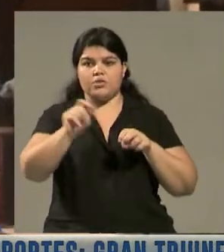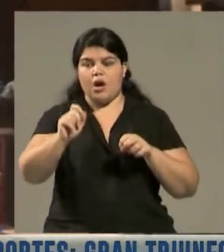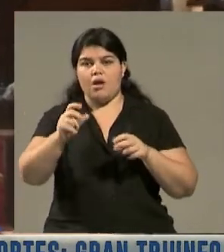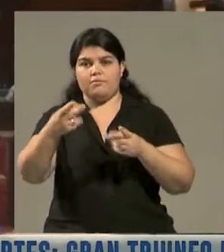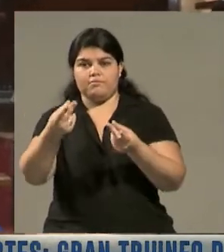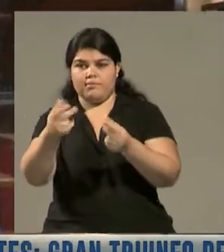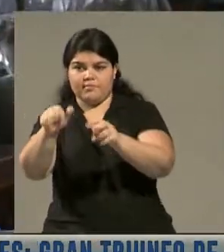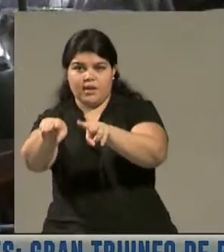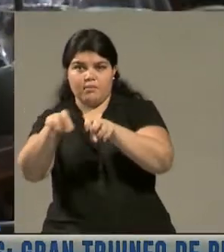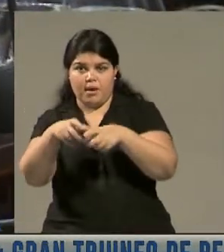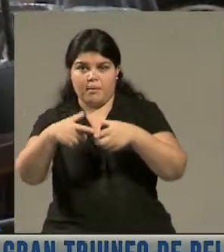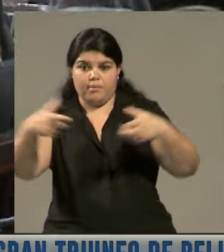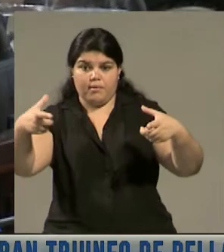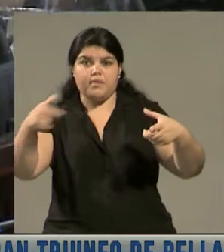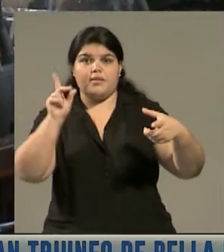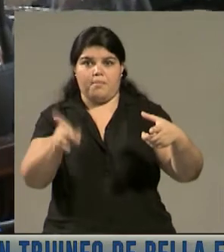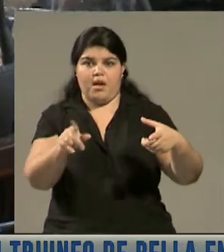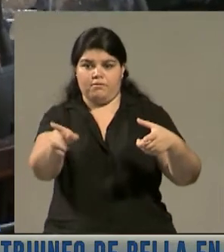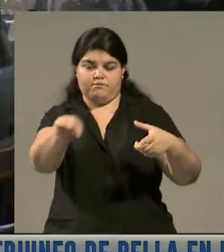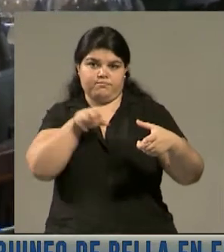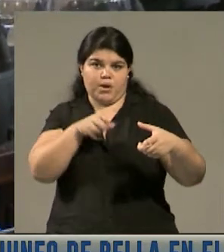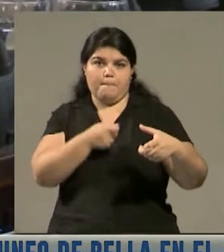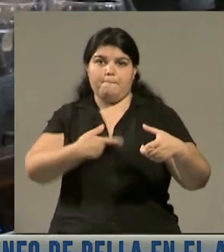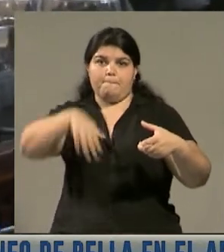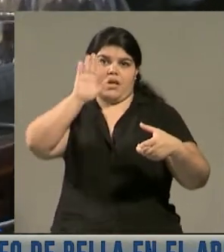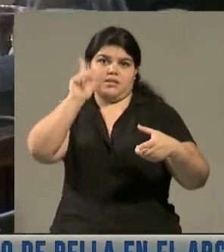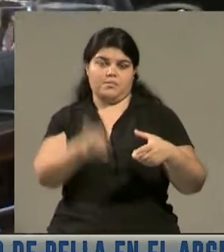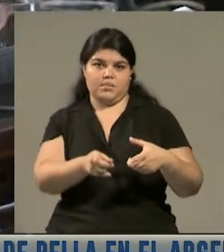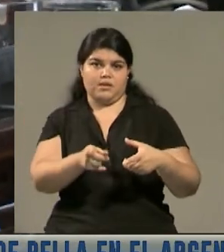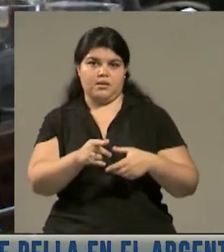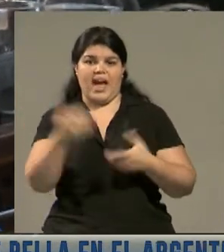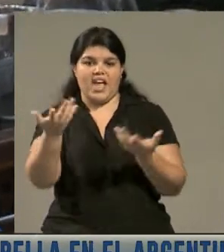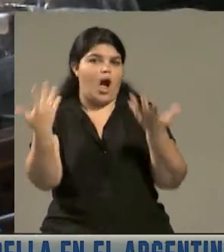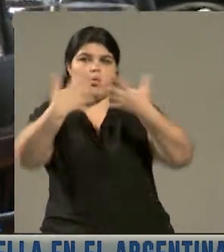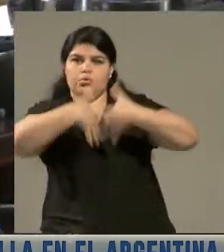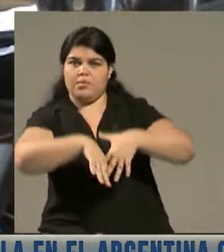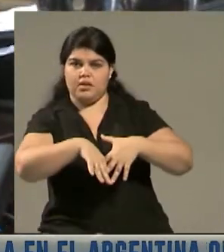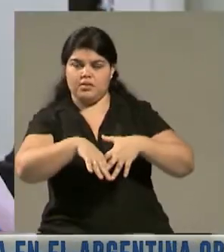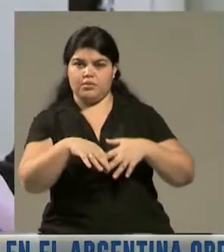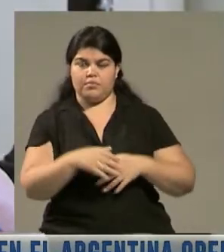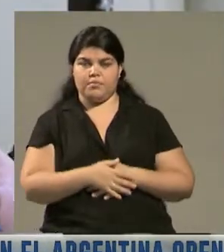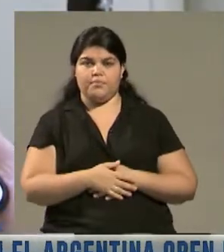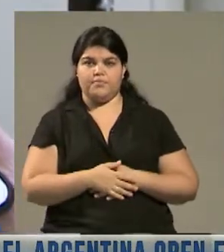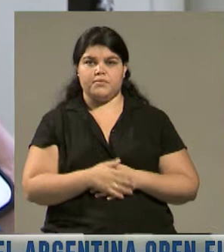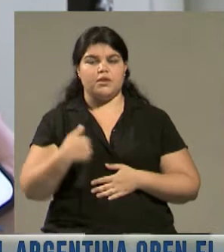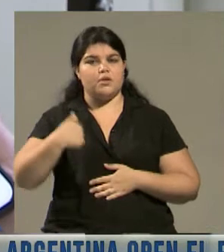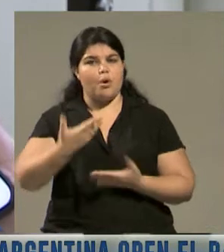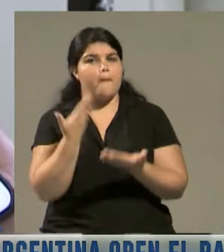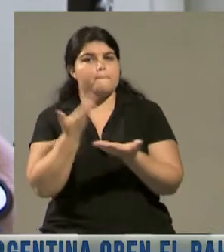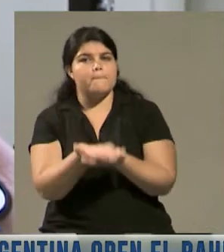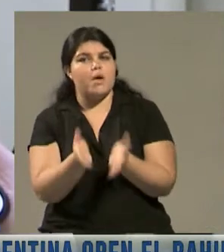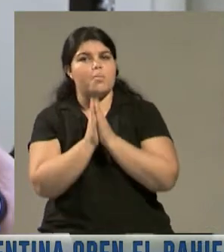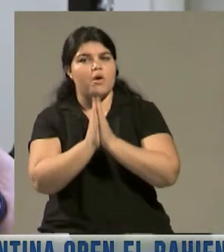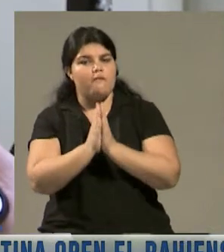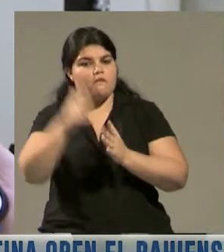aumenta lo que se recibe. No hay ningún tope de no actualización porque la actualización es automática. Yo lo que pido es que pongamos sentido común en esta discusión y